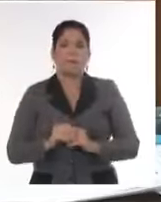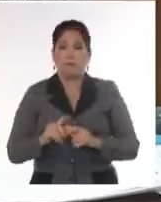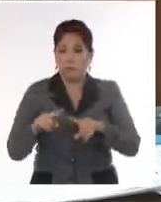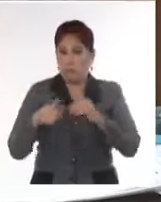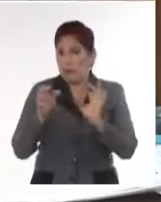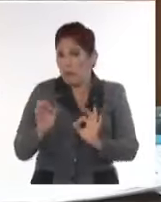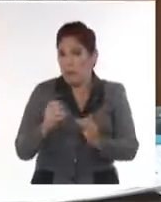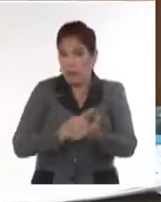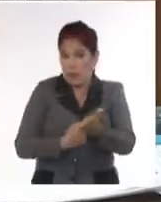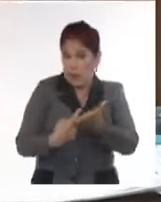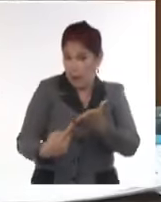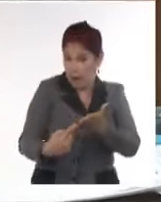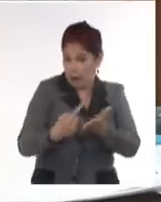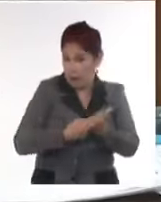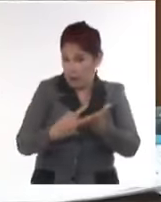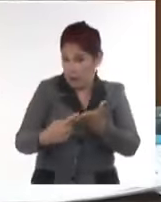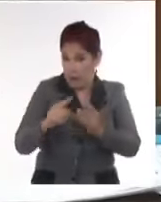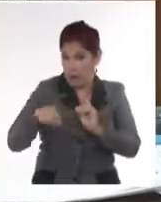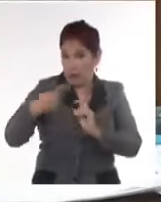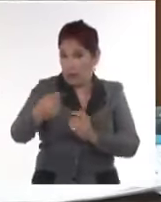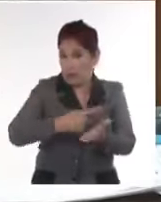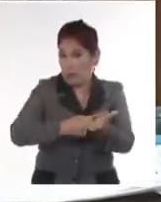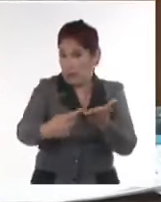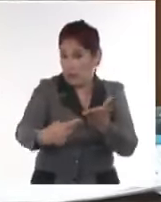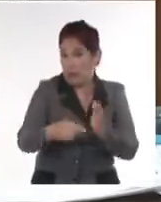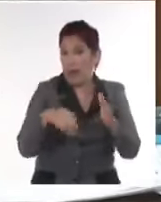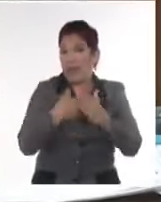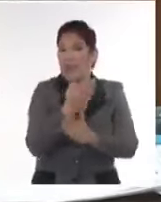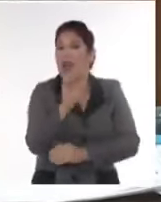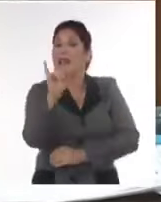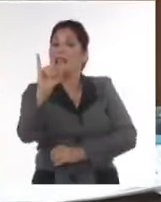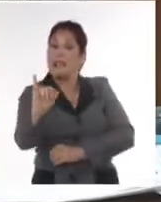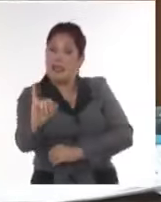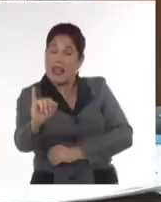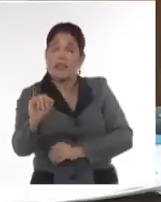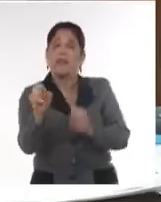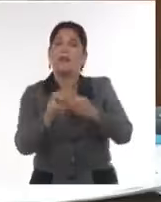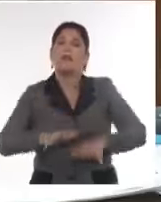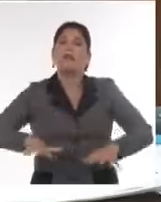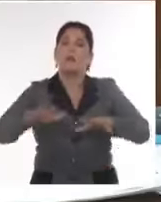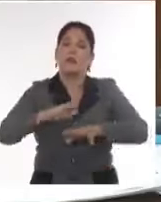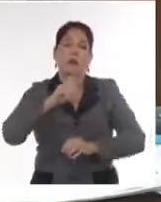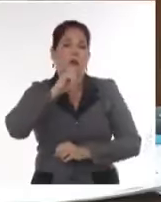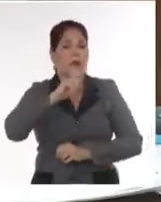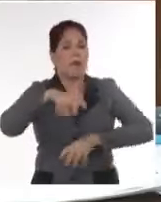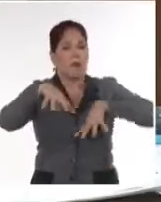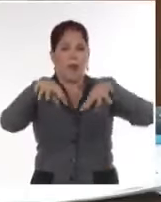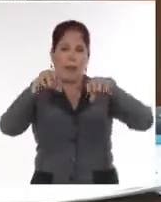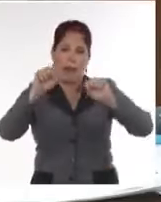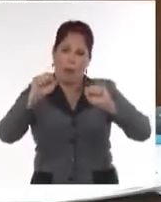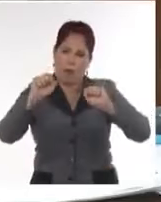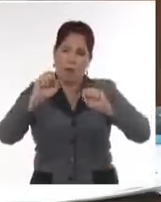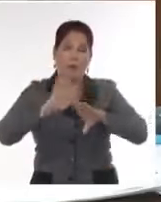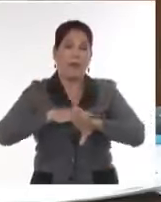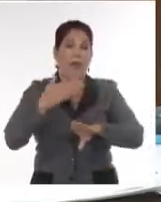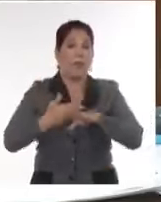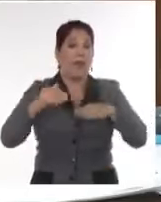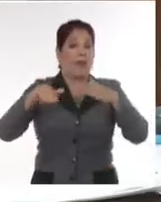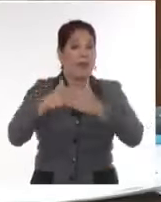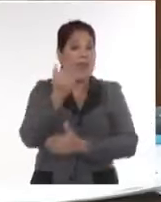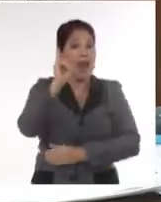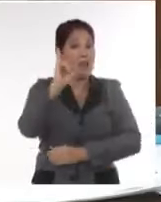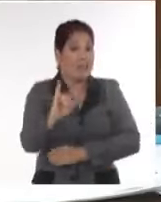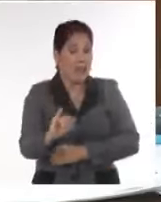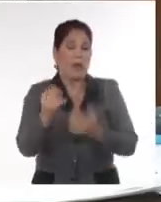esta semana, la próxima semana hasta el día 6, es que tenemos una situación muy tensa. Después del día 6 empezamos a